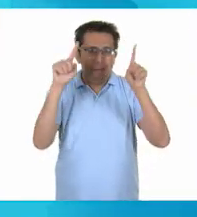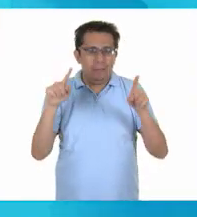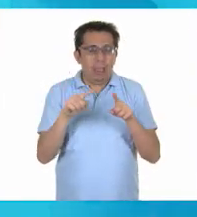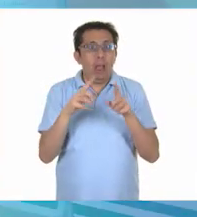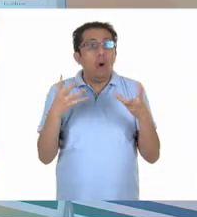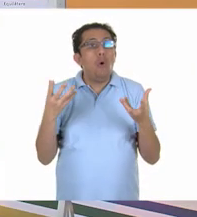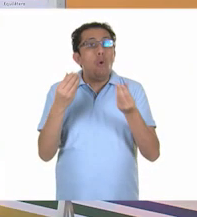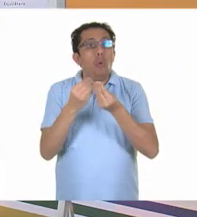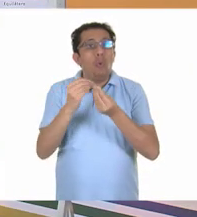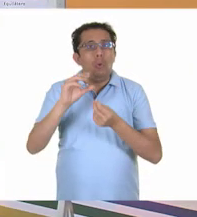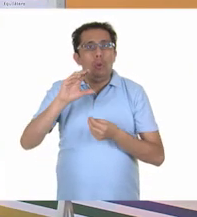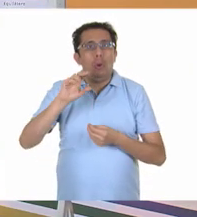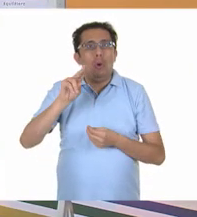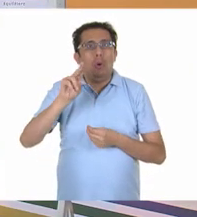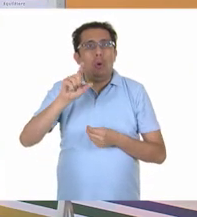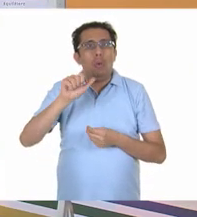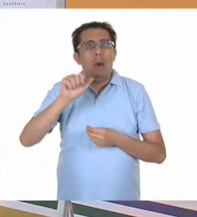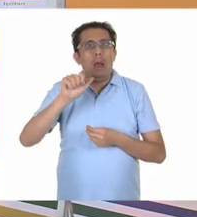los cuadriláteros.